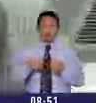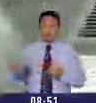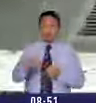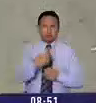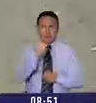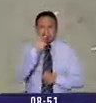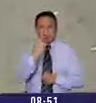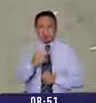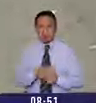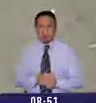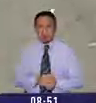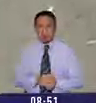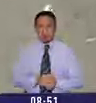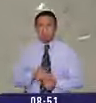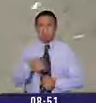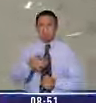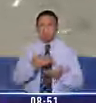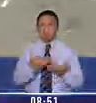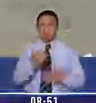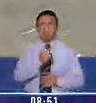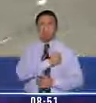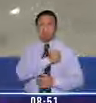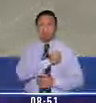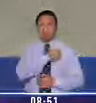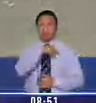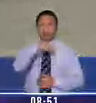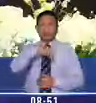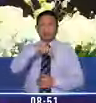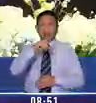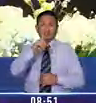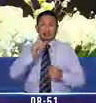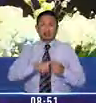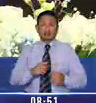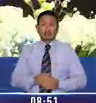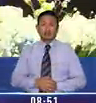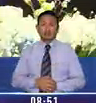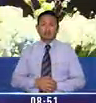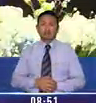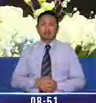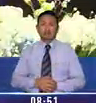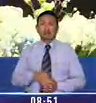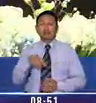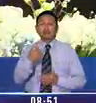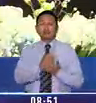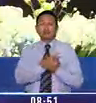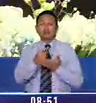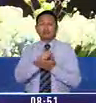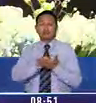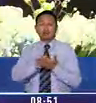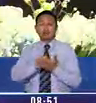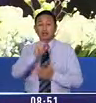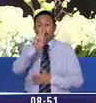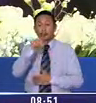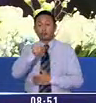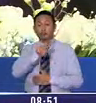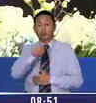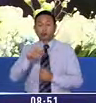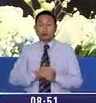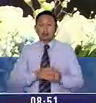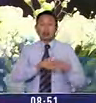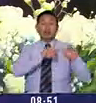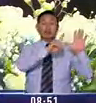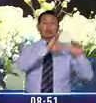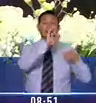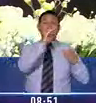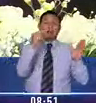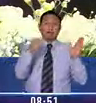eventos considerados patrimonio intangible de la humanidad. En el feriado de Semana Santa 2022, cerca de 60.000 personas llegaron a